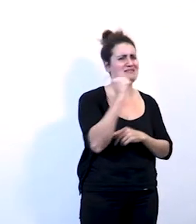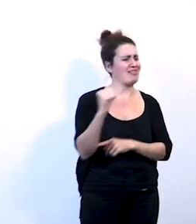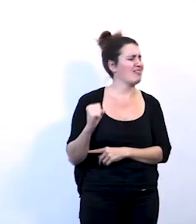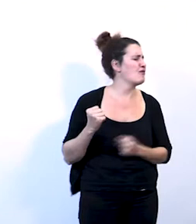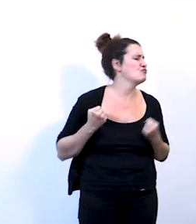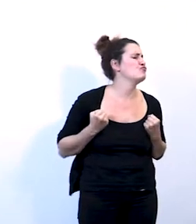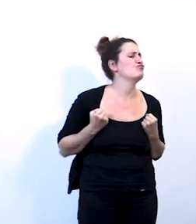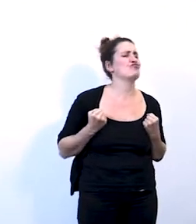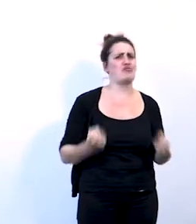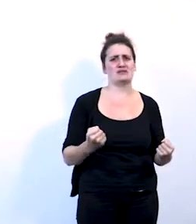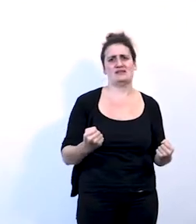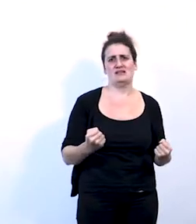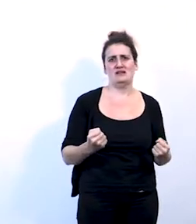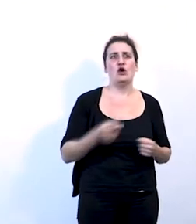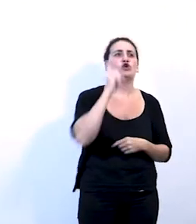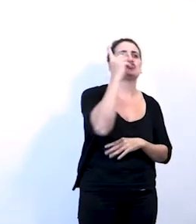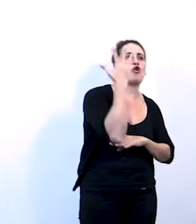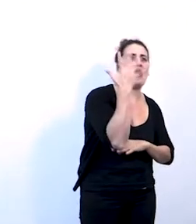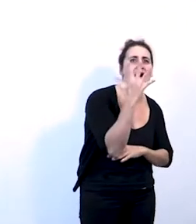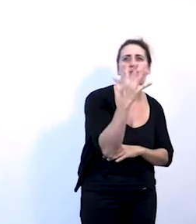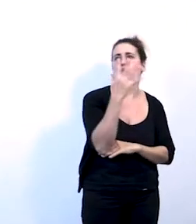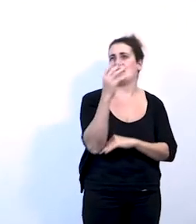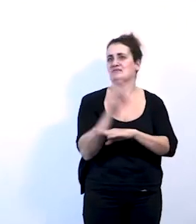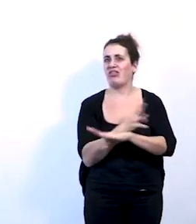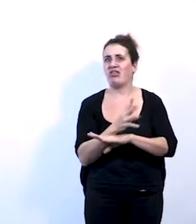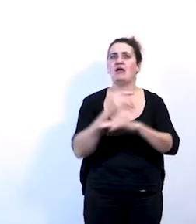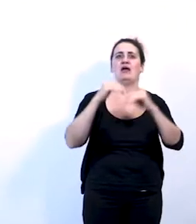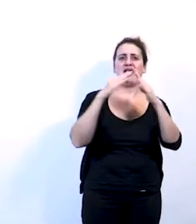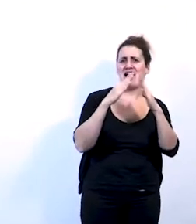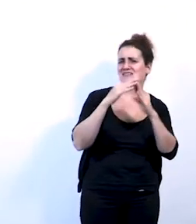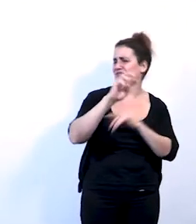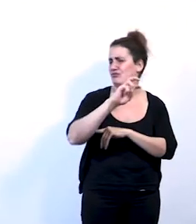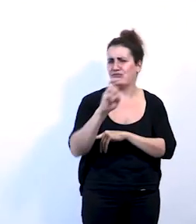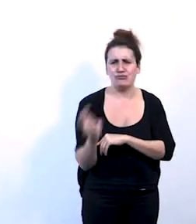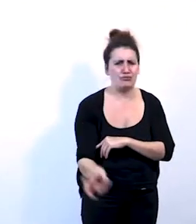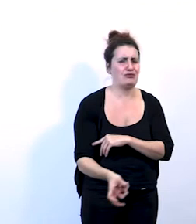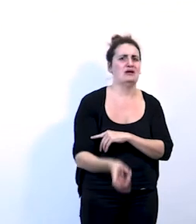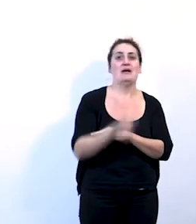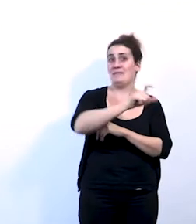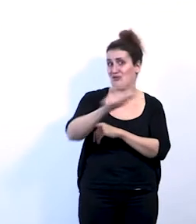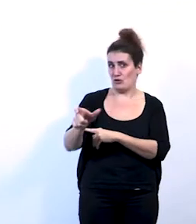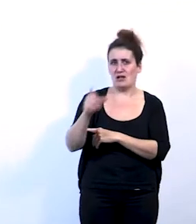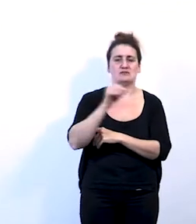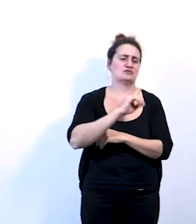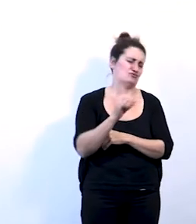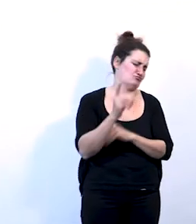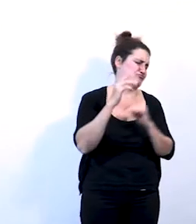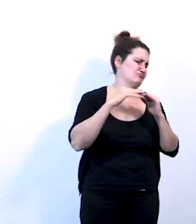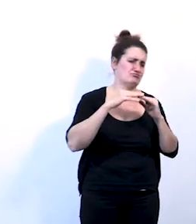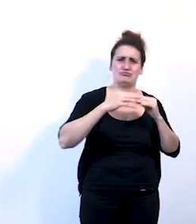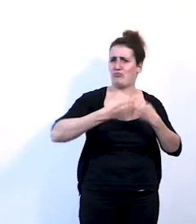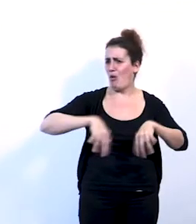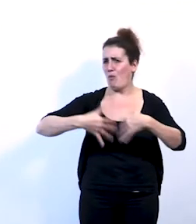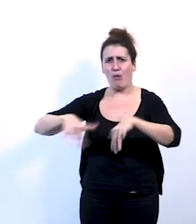fuerte. No solo los árboles y los carros, las calles, las casas y la gente fueron destruidos,